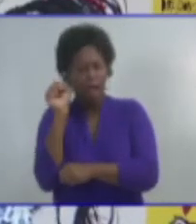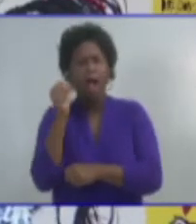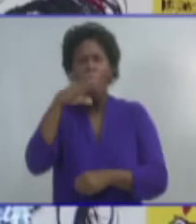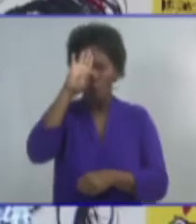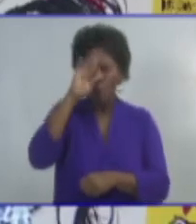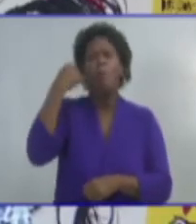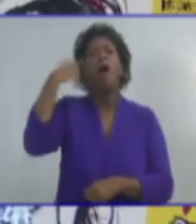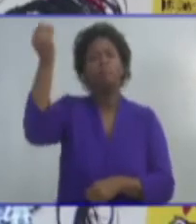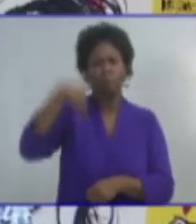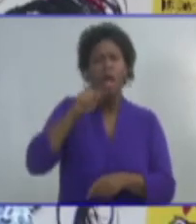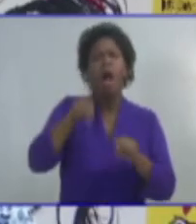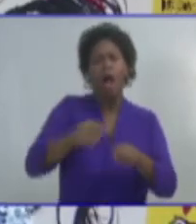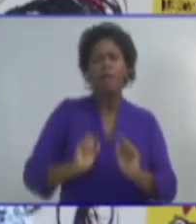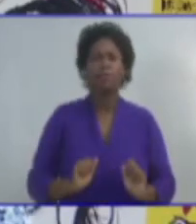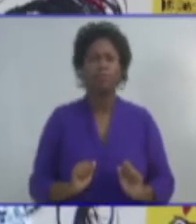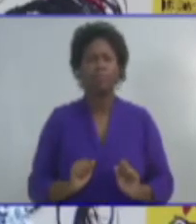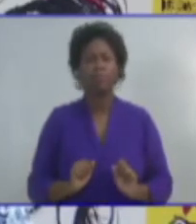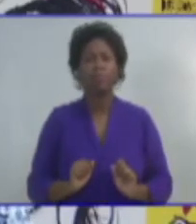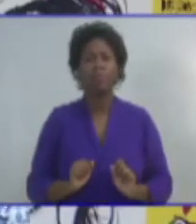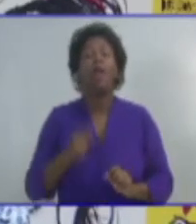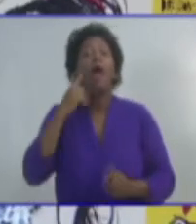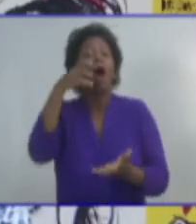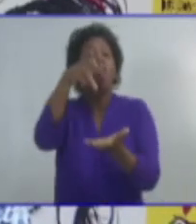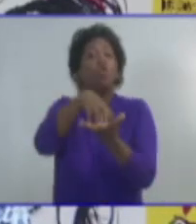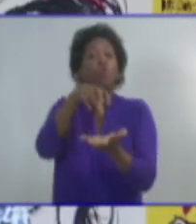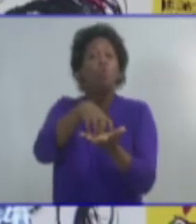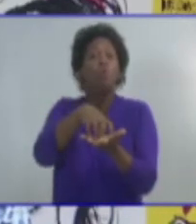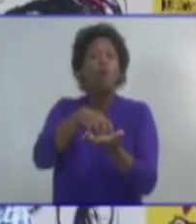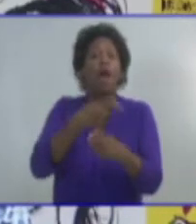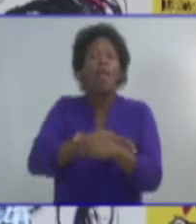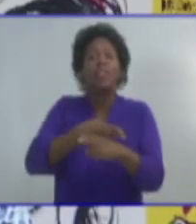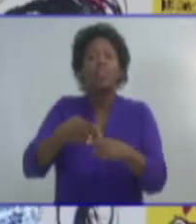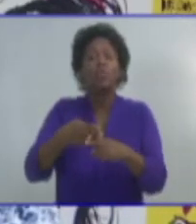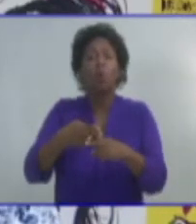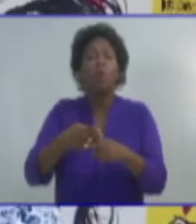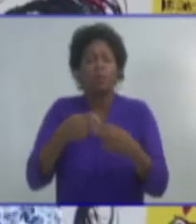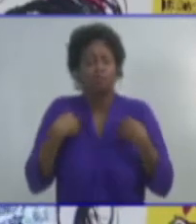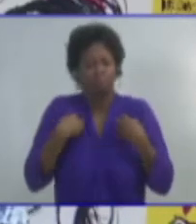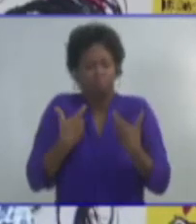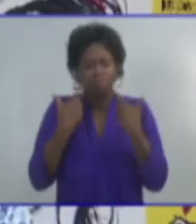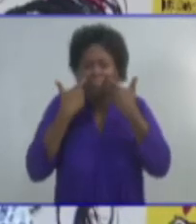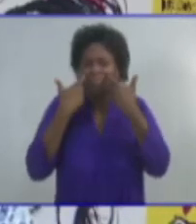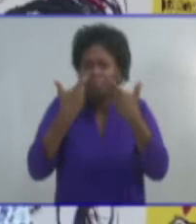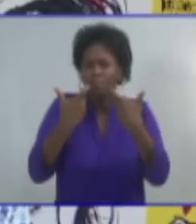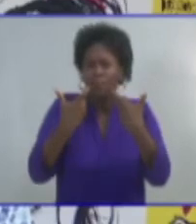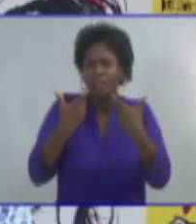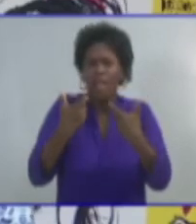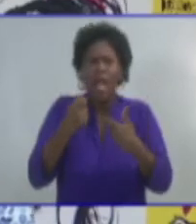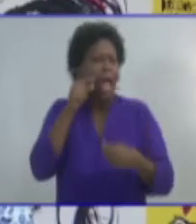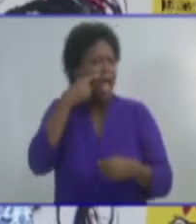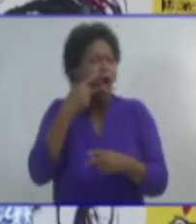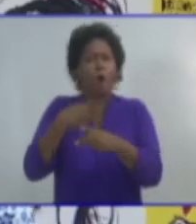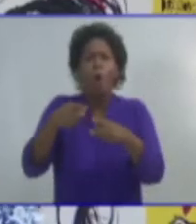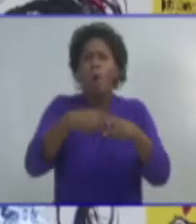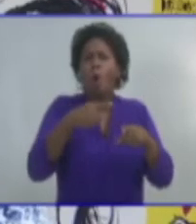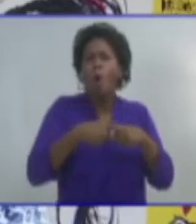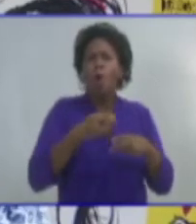que han tenido lugares estelares en la historia de Cuba. Yo creo que con esos ejemplos son